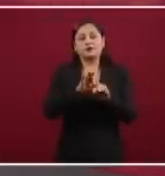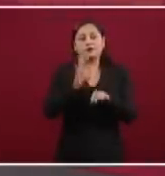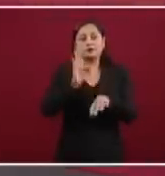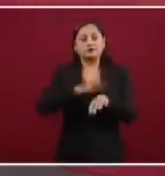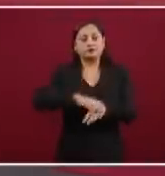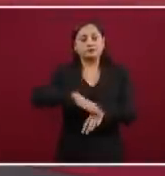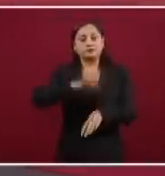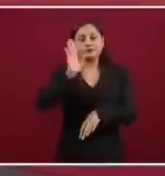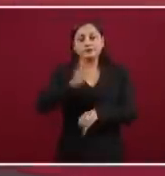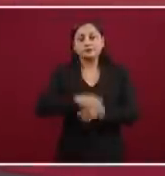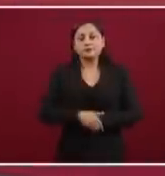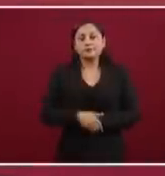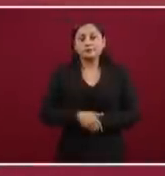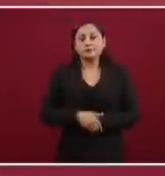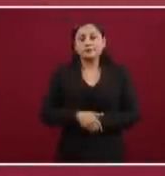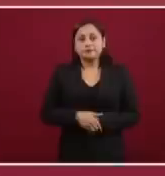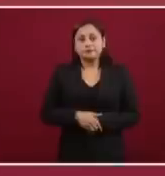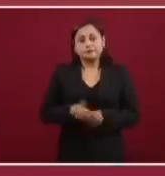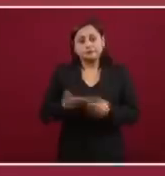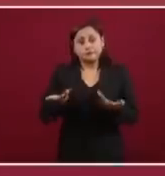Y ese es también un cambio